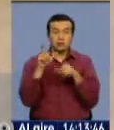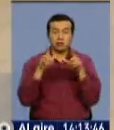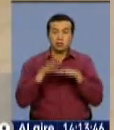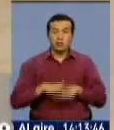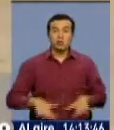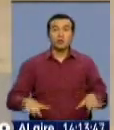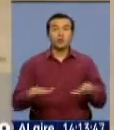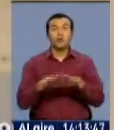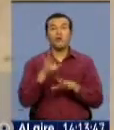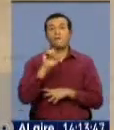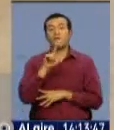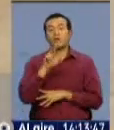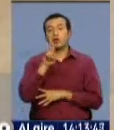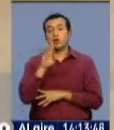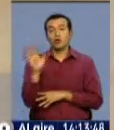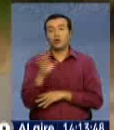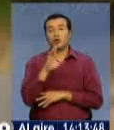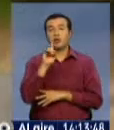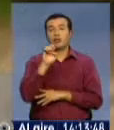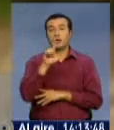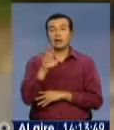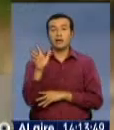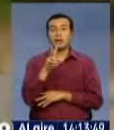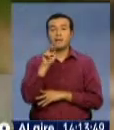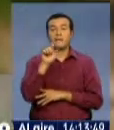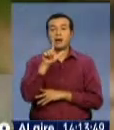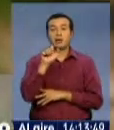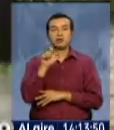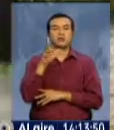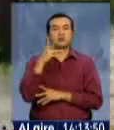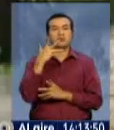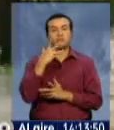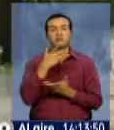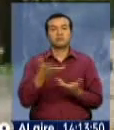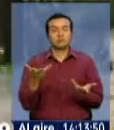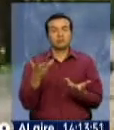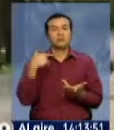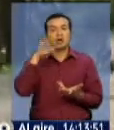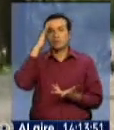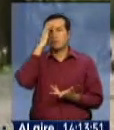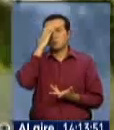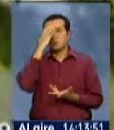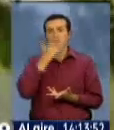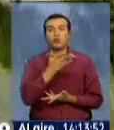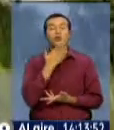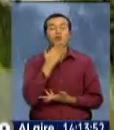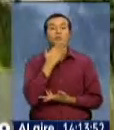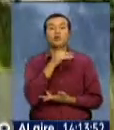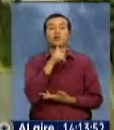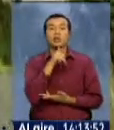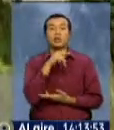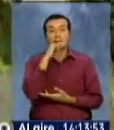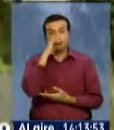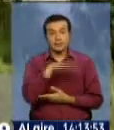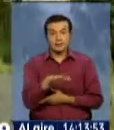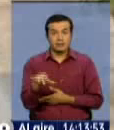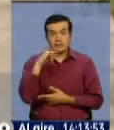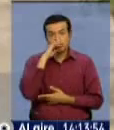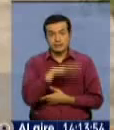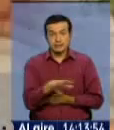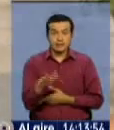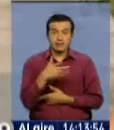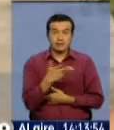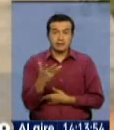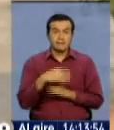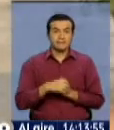del sector Flor del Valle denuncian constantes robos en sus domicilios. Lo que les inquieta es que son cometidos por menores de edad.